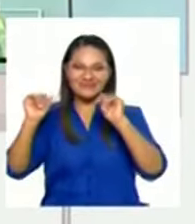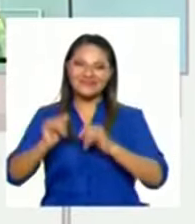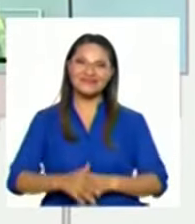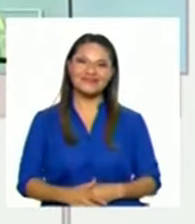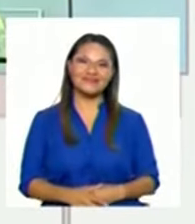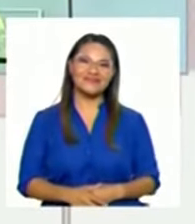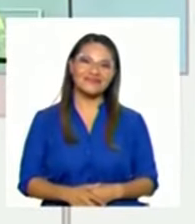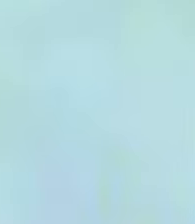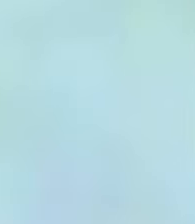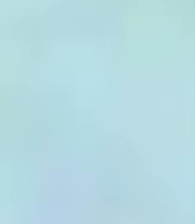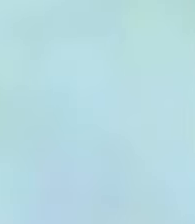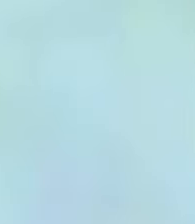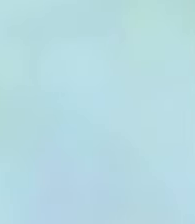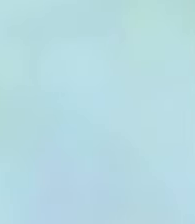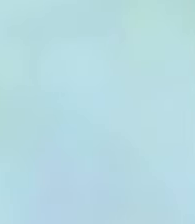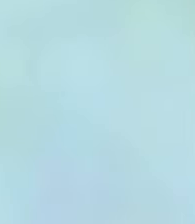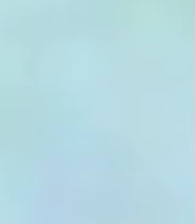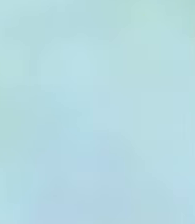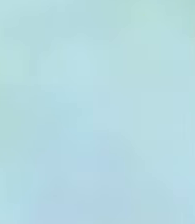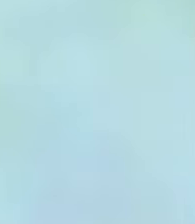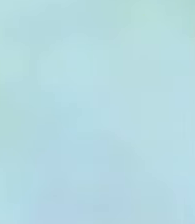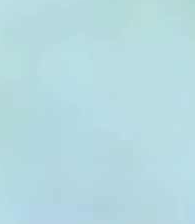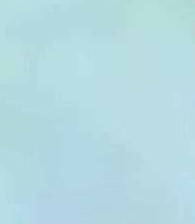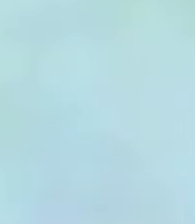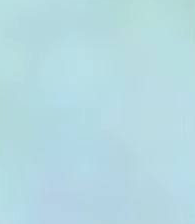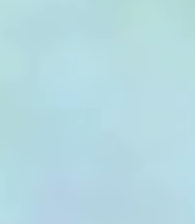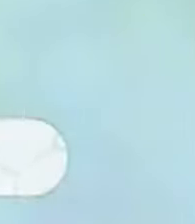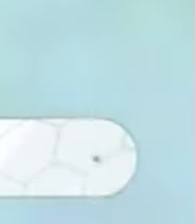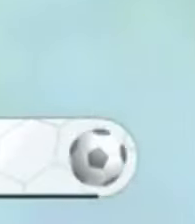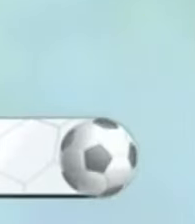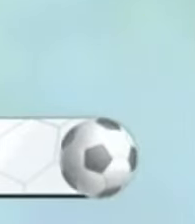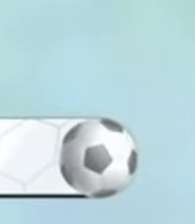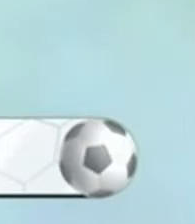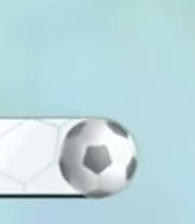Muy buenas noches. A ver, vamos a hablar del partido entre los Chancas y Alianza Lima. Vamos a tener un lugar especial.